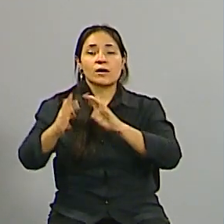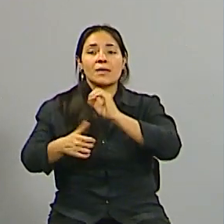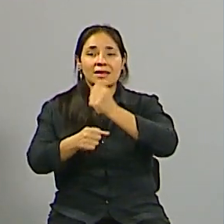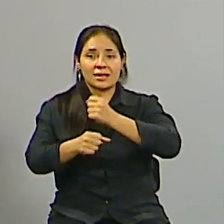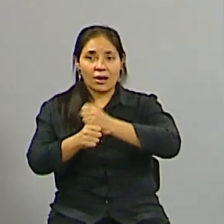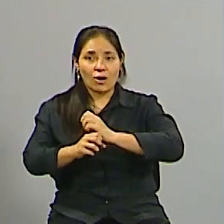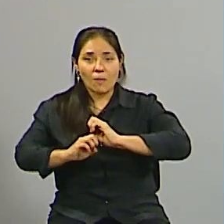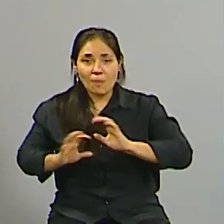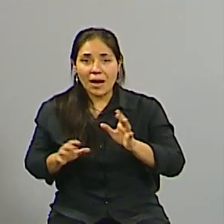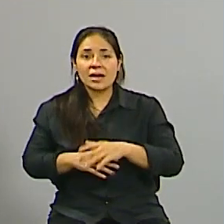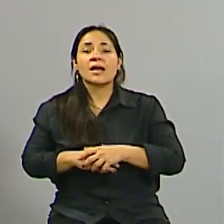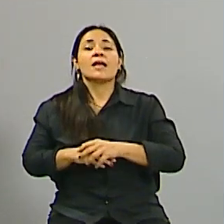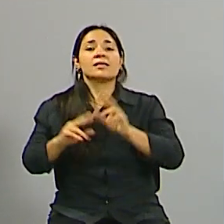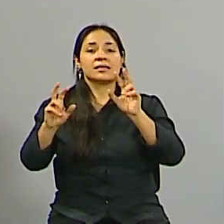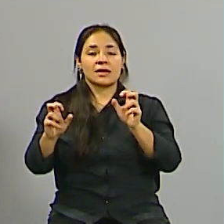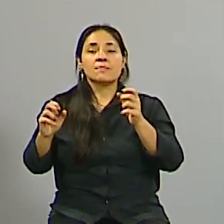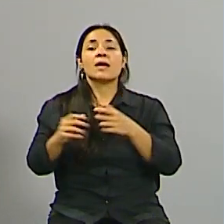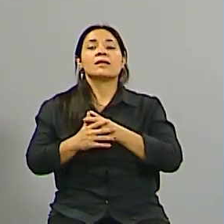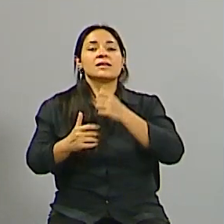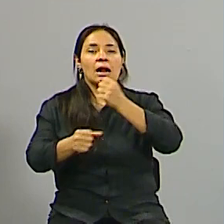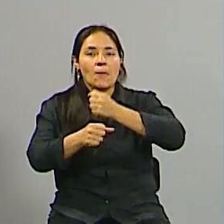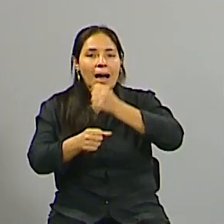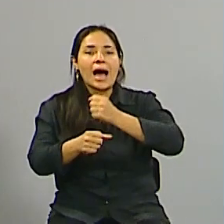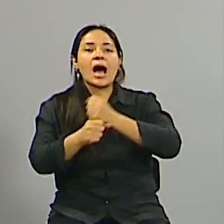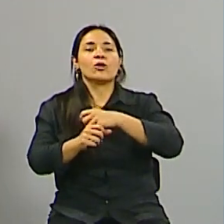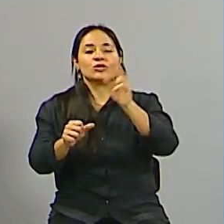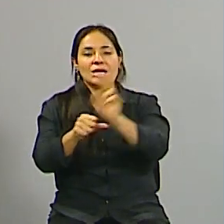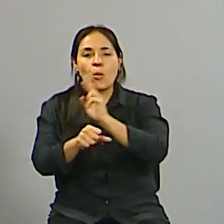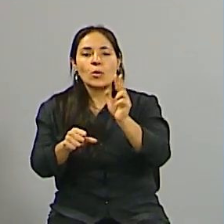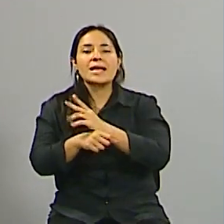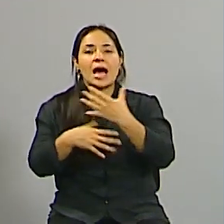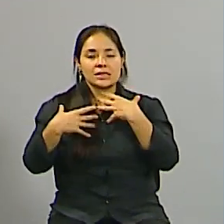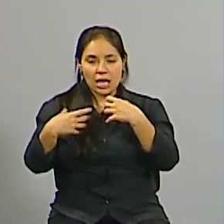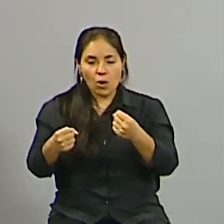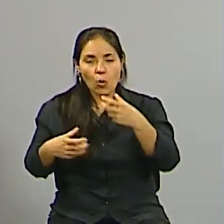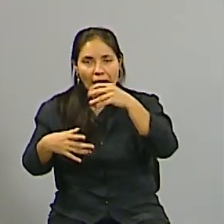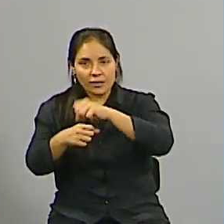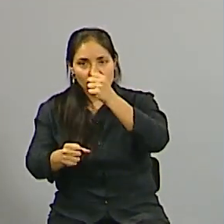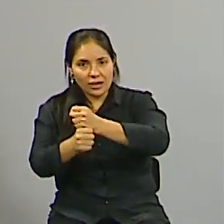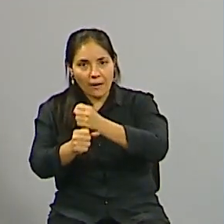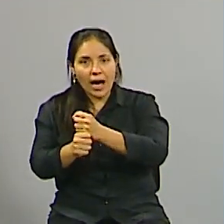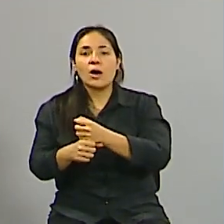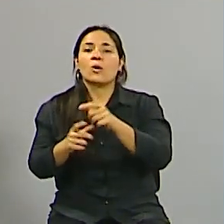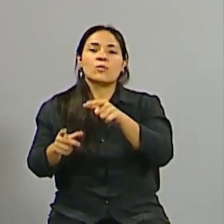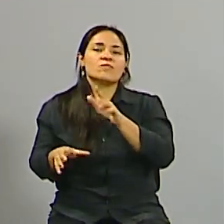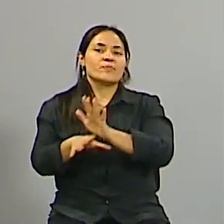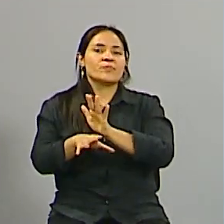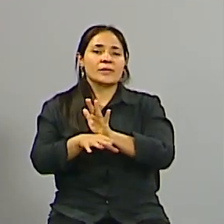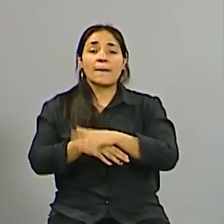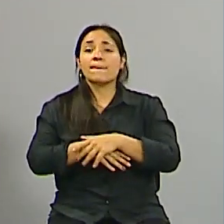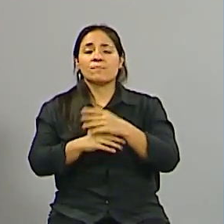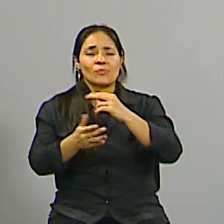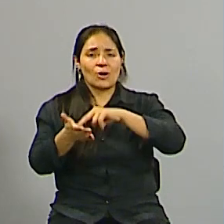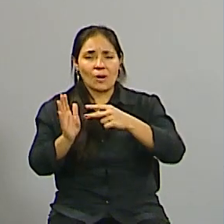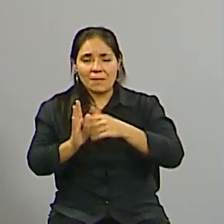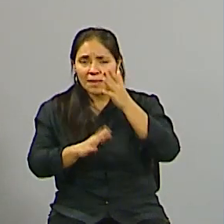lo que tiene que ver con los ritmos de trabajo, con la seguridad de la salud en el empleo, etcétera, etcétera, hay muchísimos